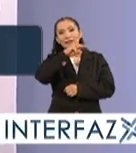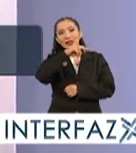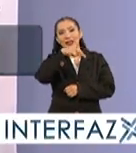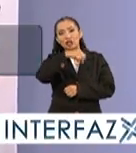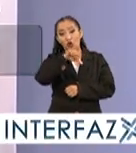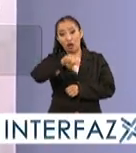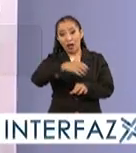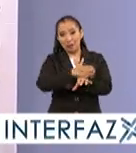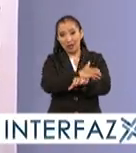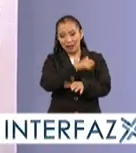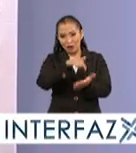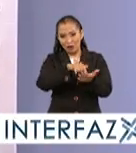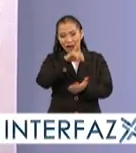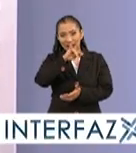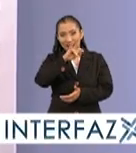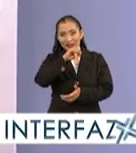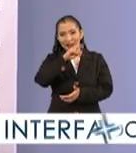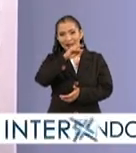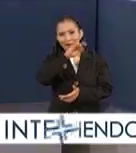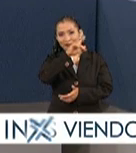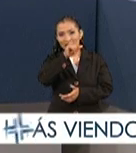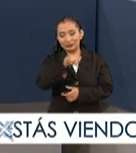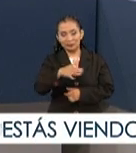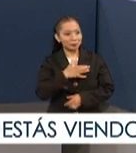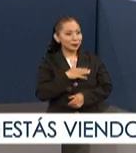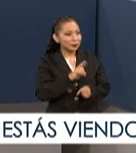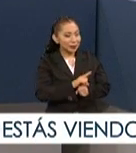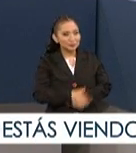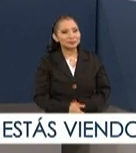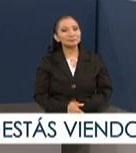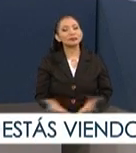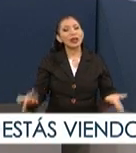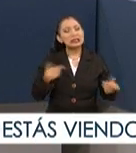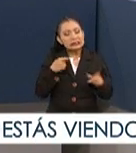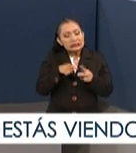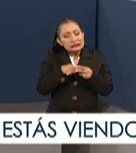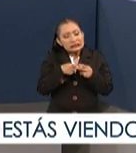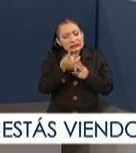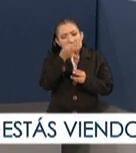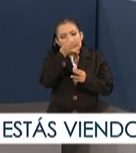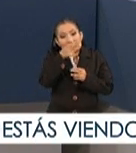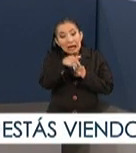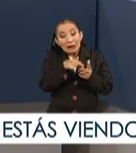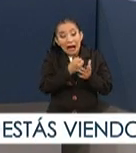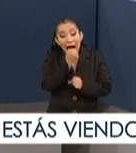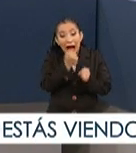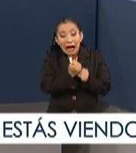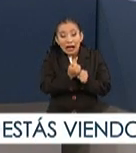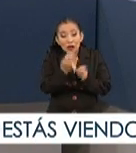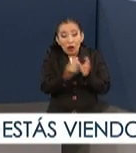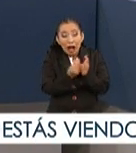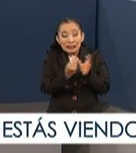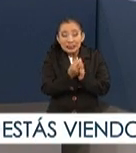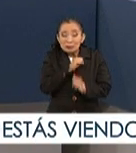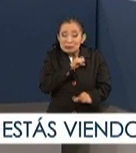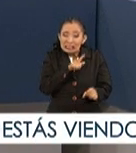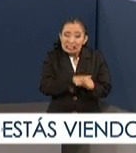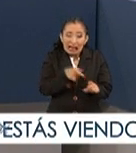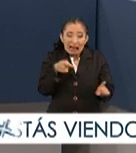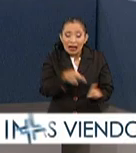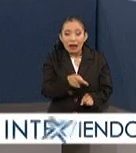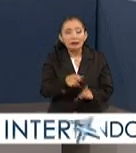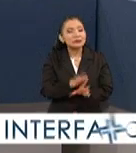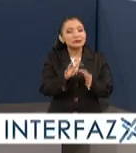día de hoy en el estudio de Interfaz. Buenos días. Pues estamos a punto de iniciar un ciclo escolar muy especial,